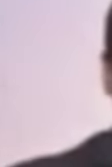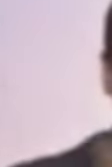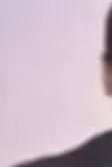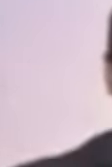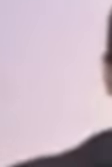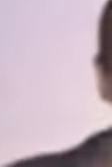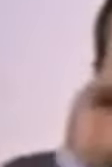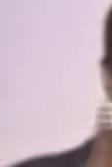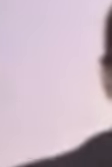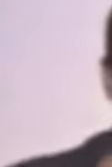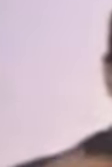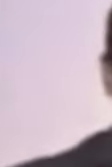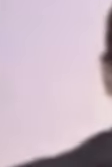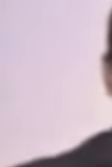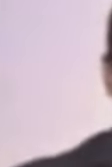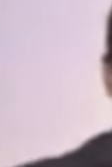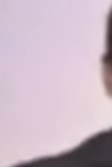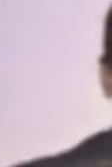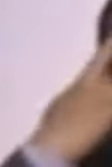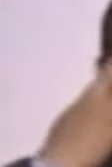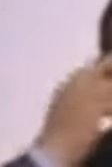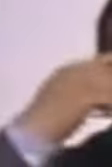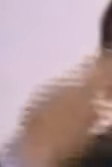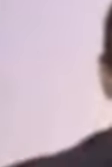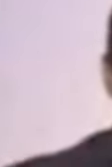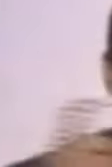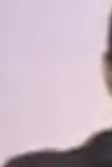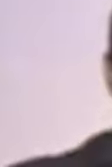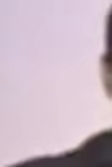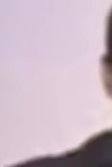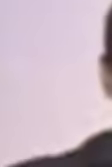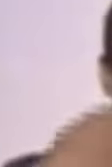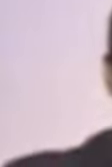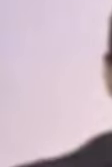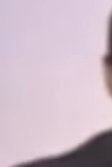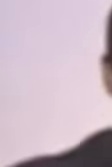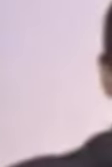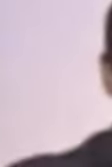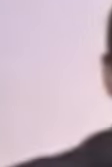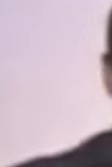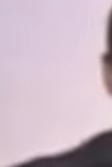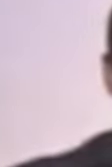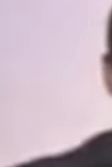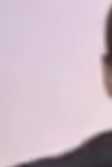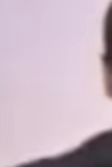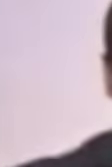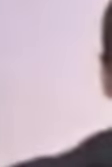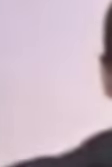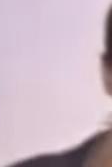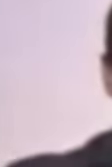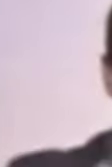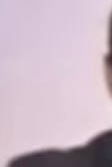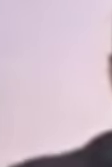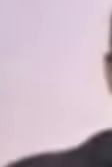país bendito puedan reflejarse y pertenecer genuinamente al sistema. Desde el día uno me he